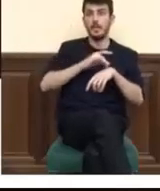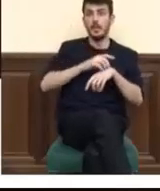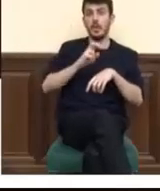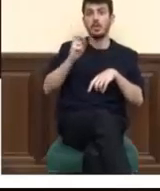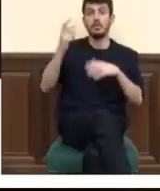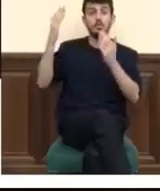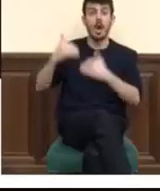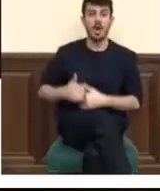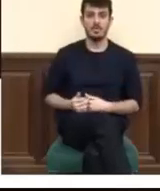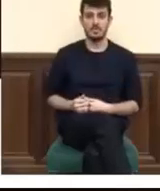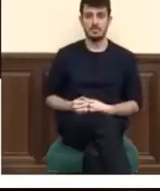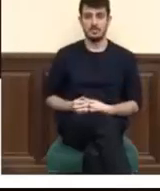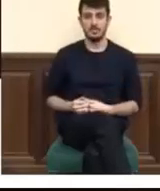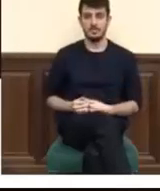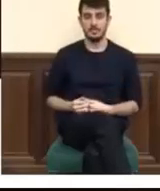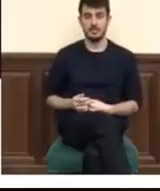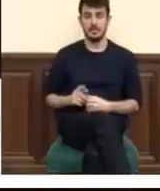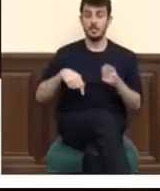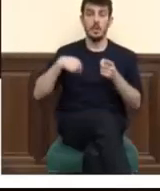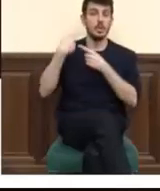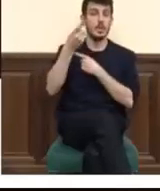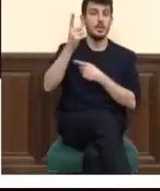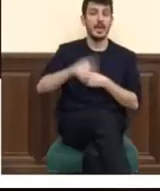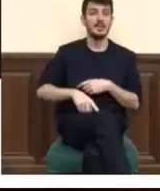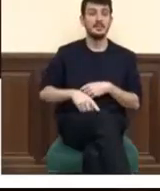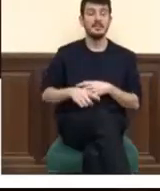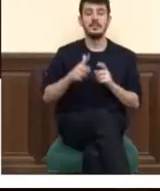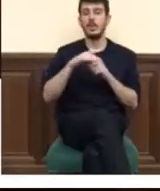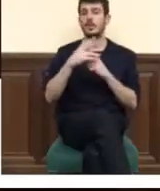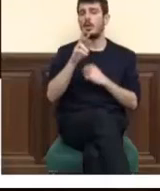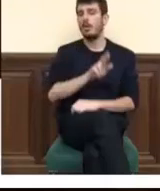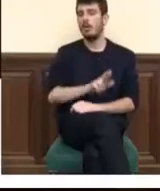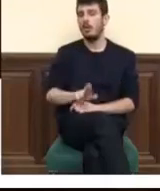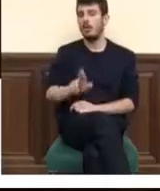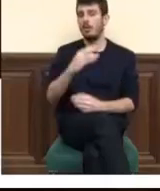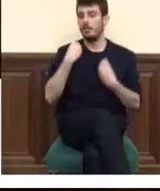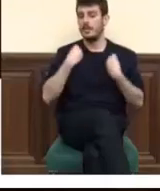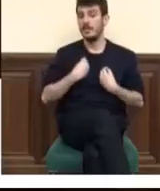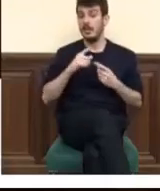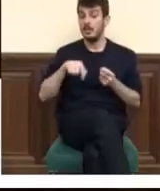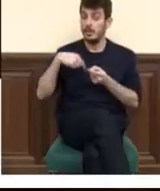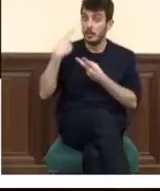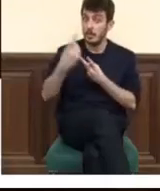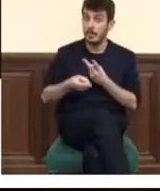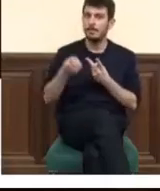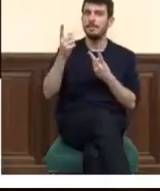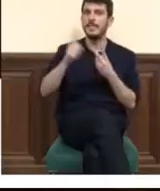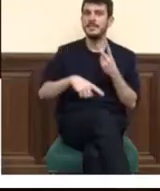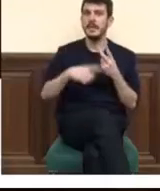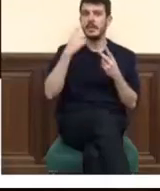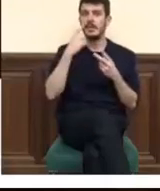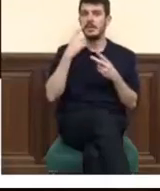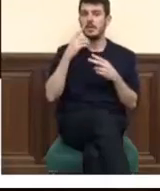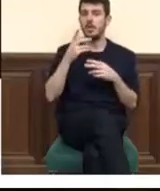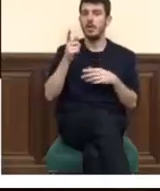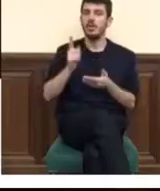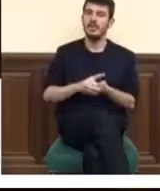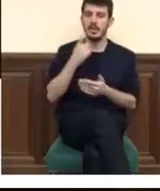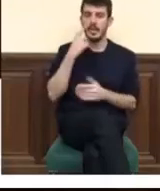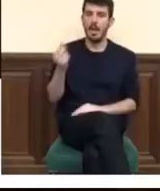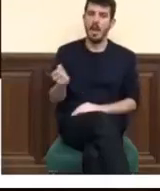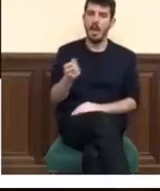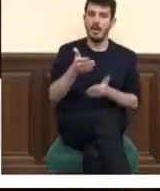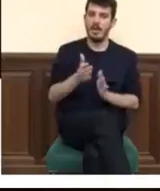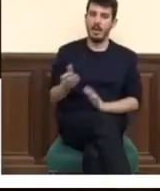otra pediatra y te vas al mes siguiente y está en la misma situación. Y vas al mes a llevar otra vez a la niña o al niño y